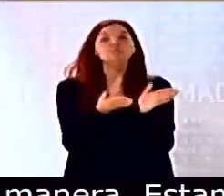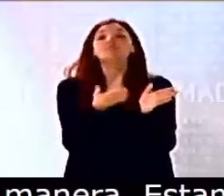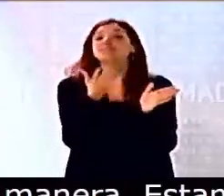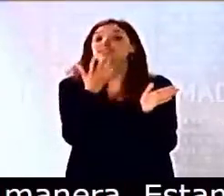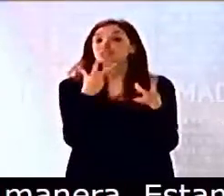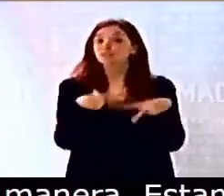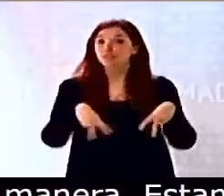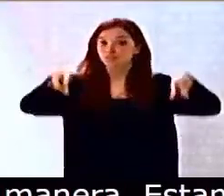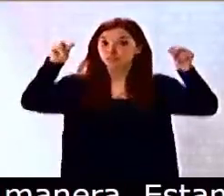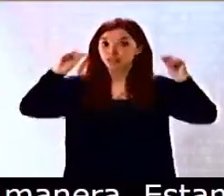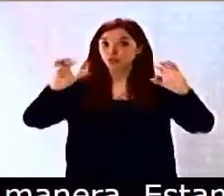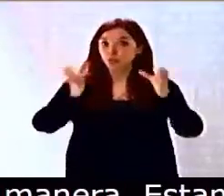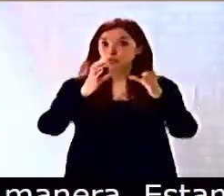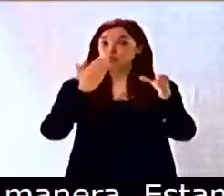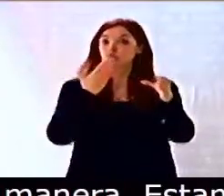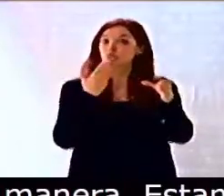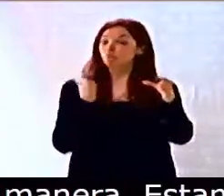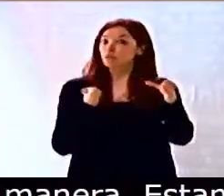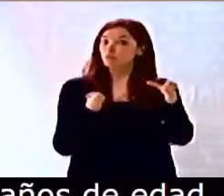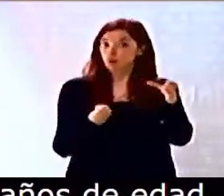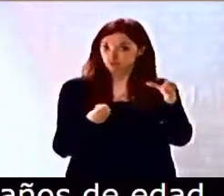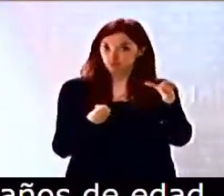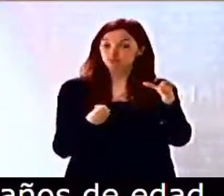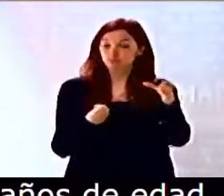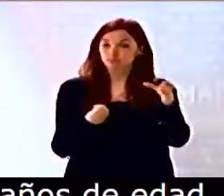Cuando terminemos con ese grupo,